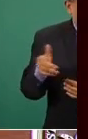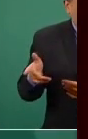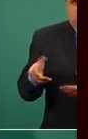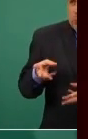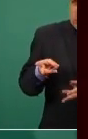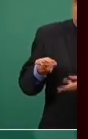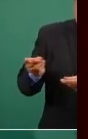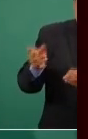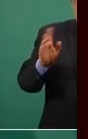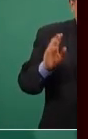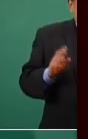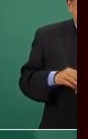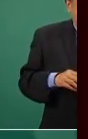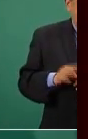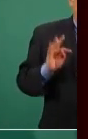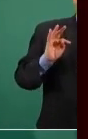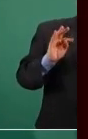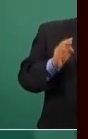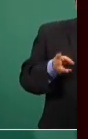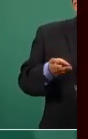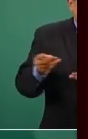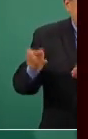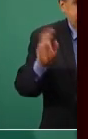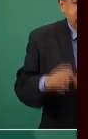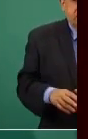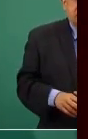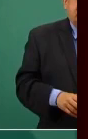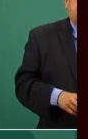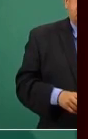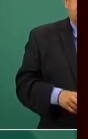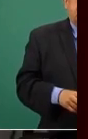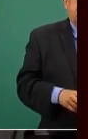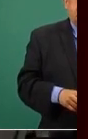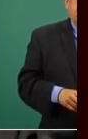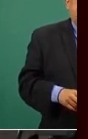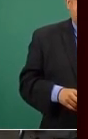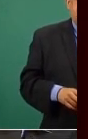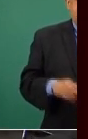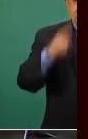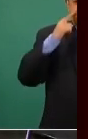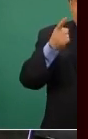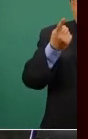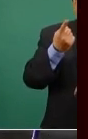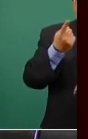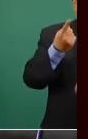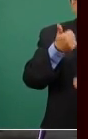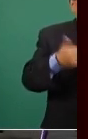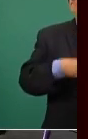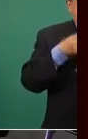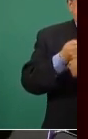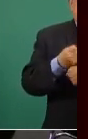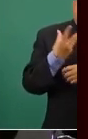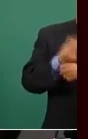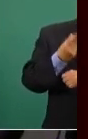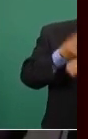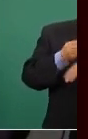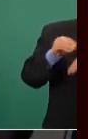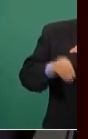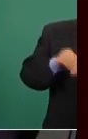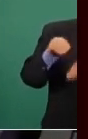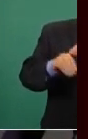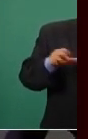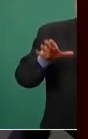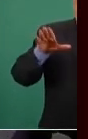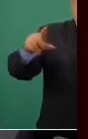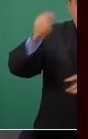eso sí nos iba bien y vamos a pasar todo el sexenio construyendo el aeropuerto porque estaba